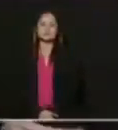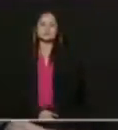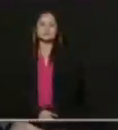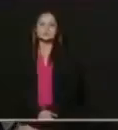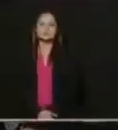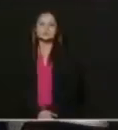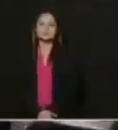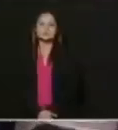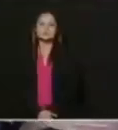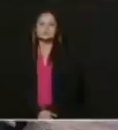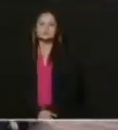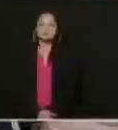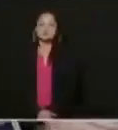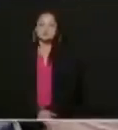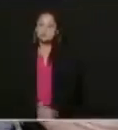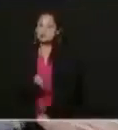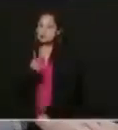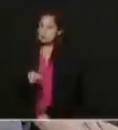Sí, sin duda es un evento